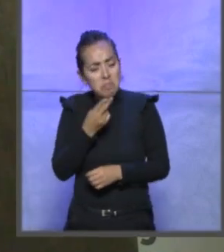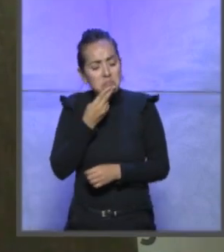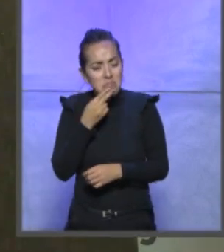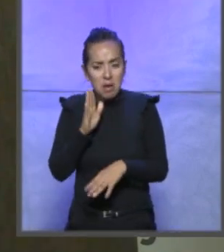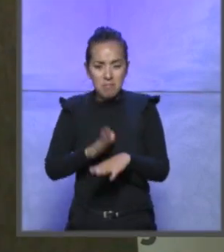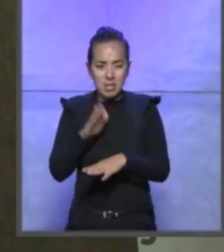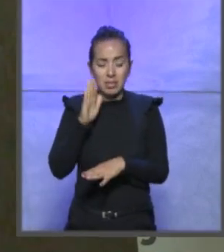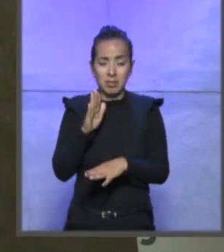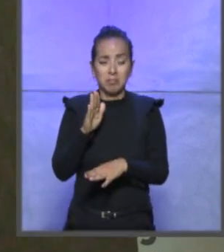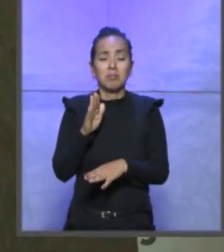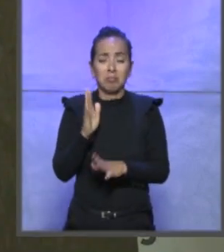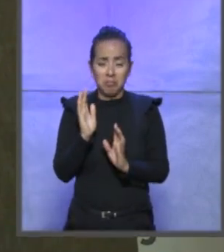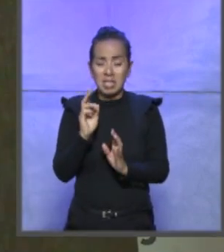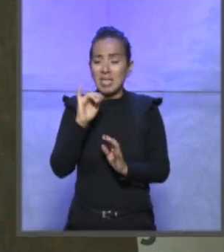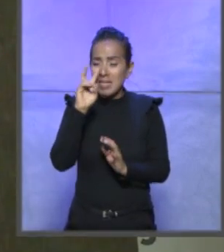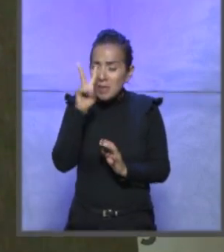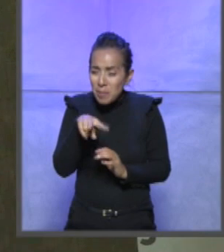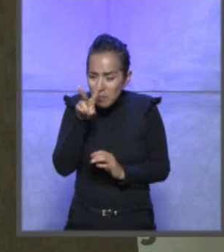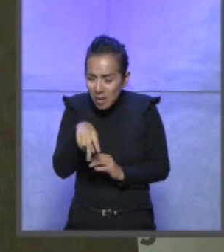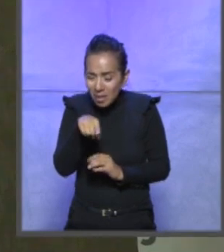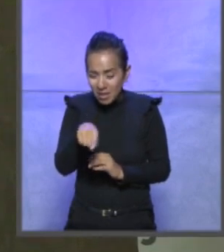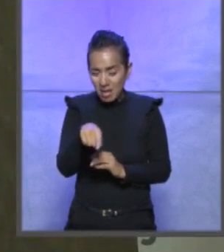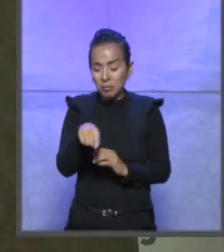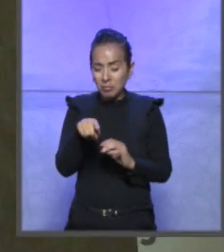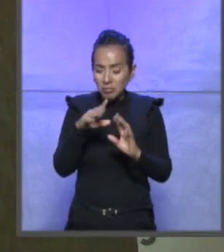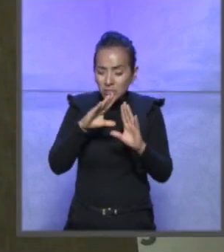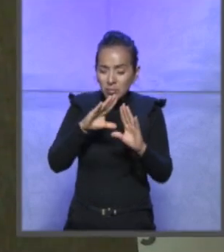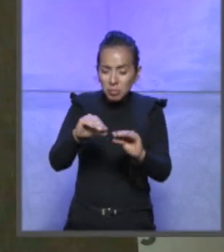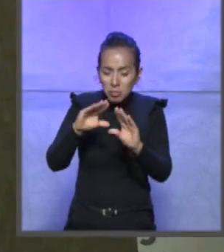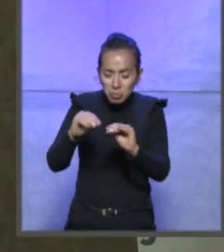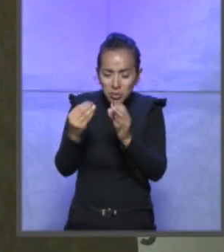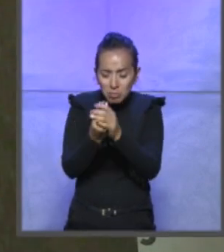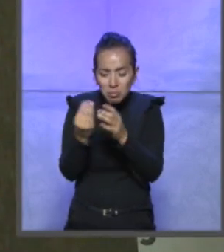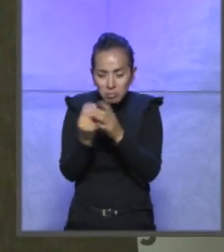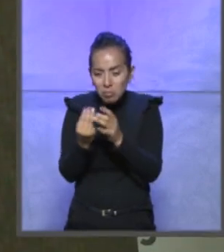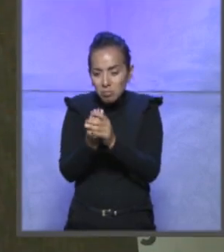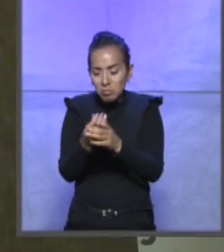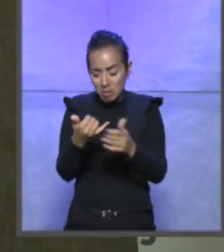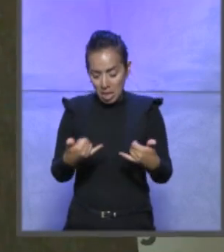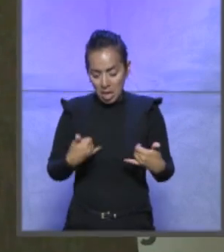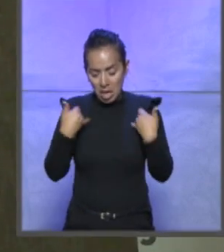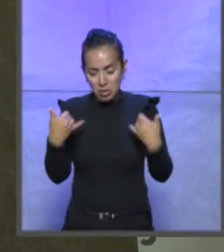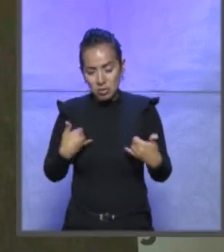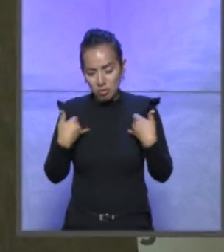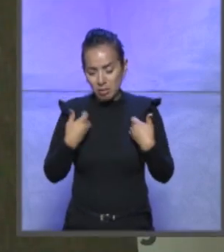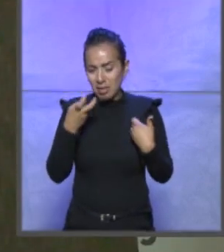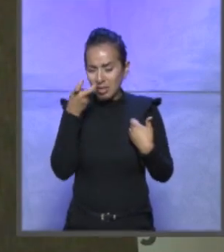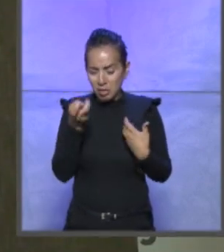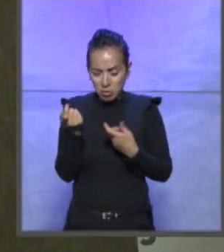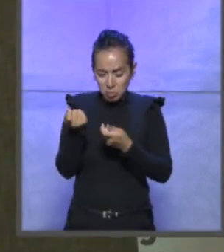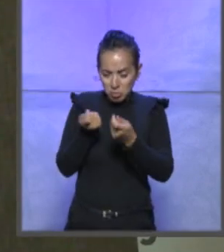sería el de capacitar realmente a las personas que están capacitando, a los jóvenes, que realmente tomen